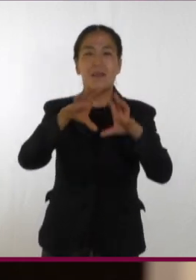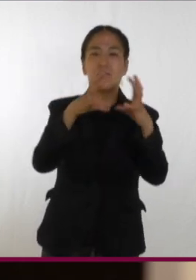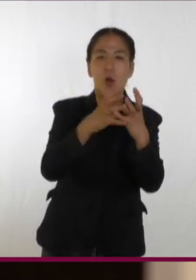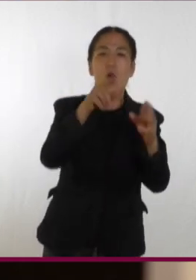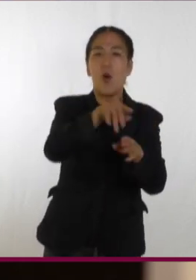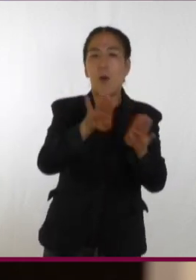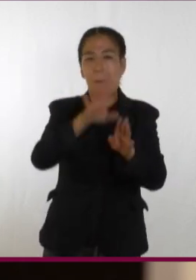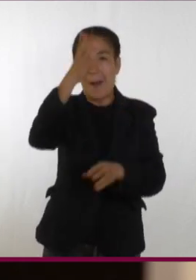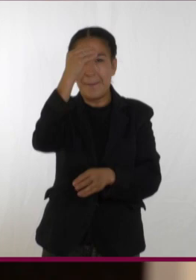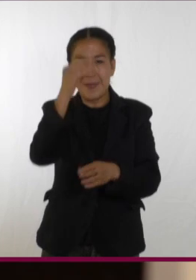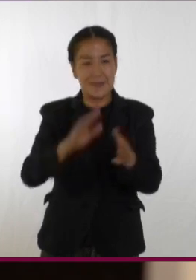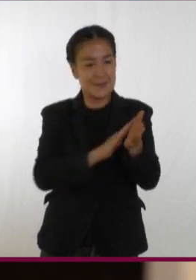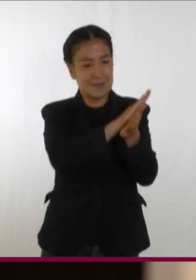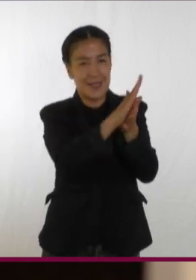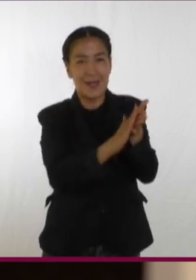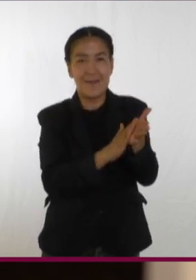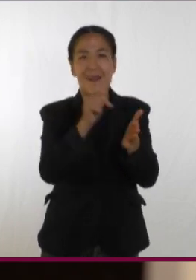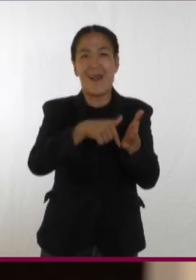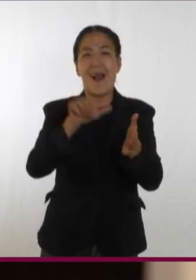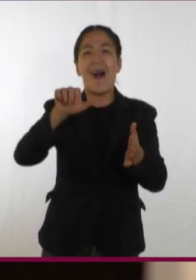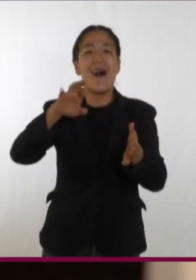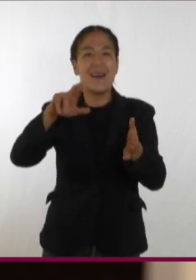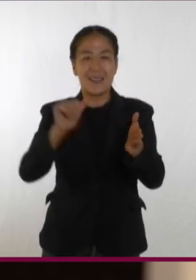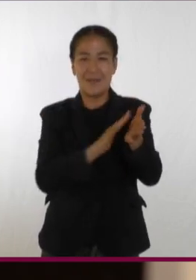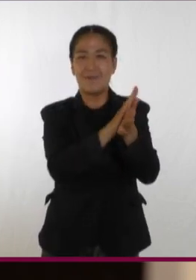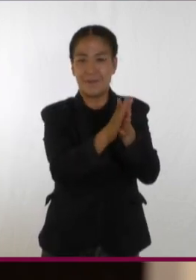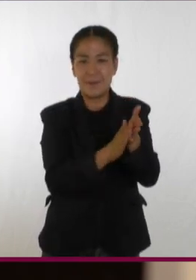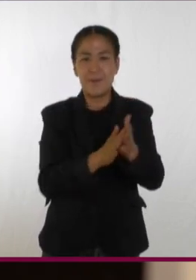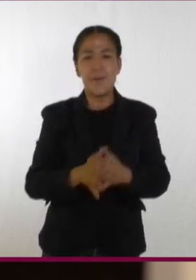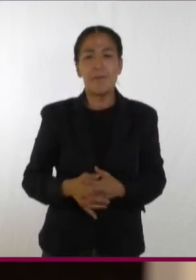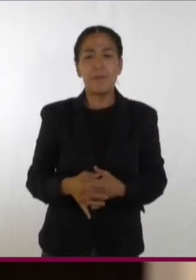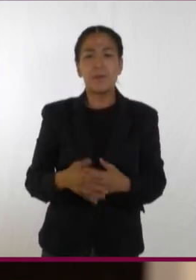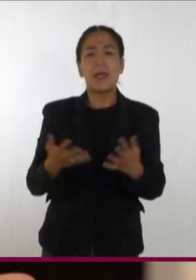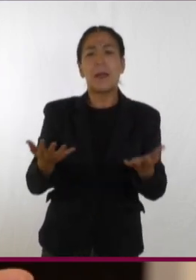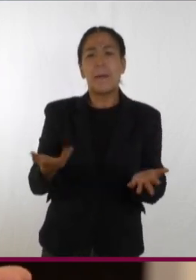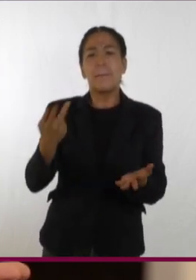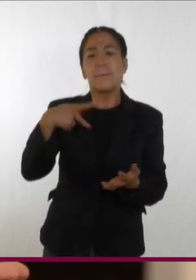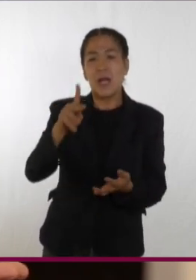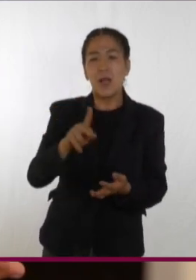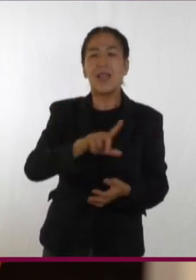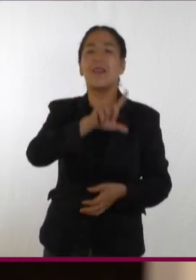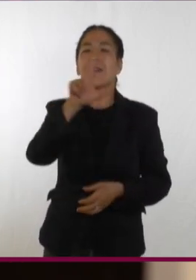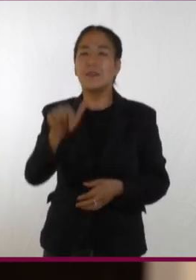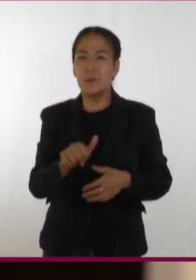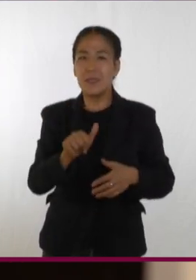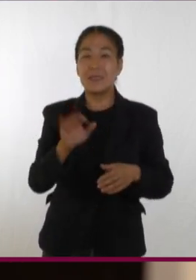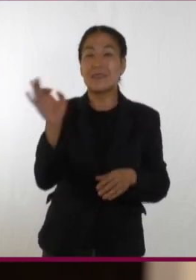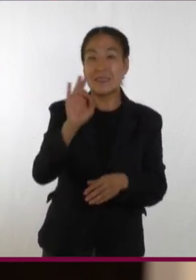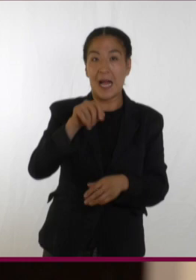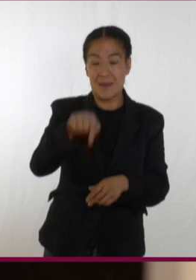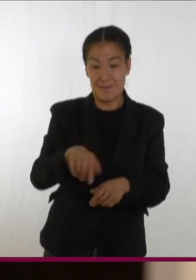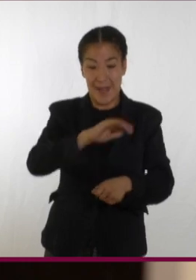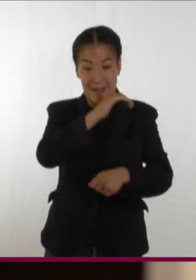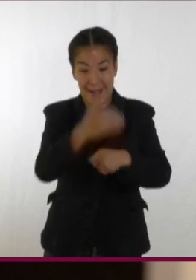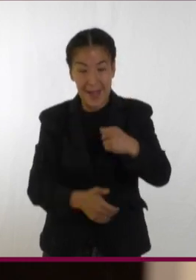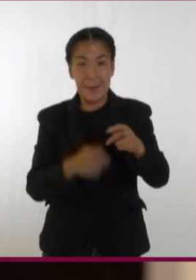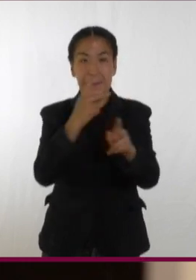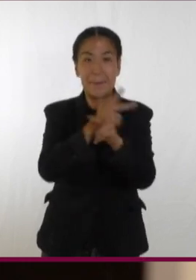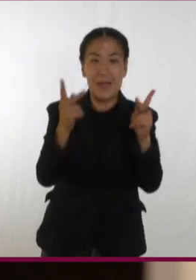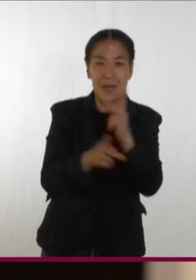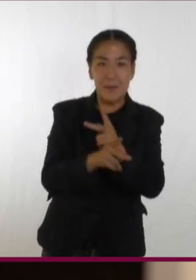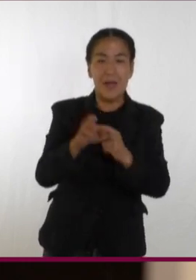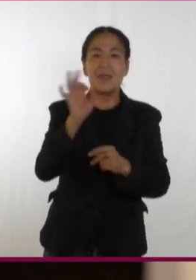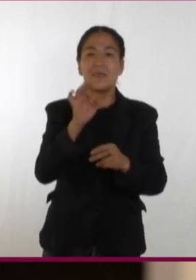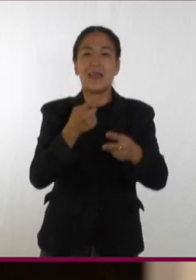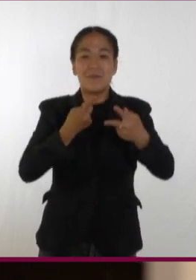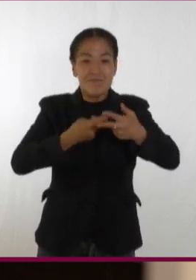y matemáticas y aprendieron a calcular superficies, áreas de superficies, ¿no? Sin embargo, van a llegar a un momento, quizá